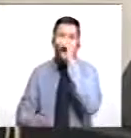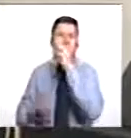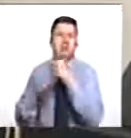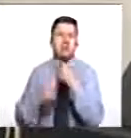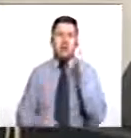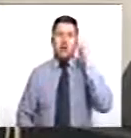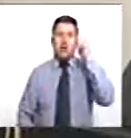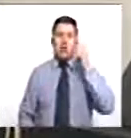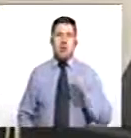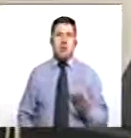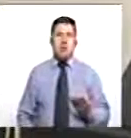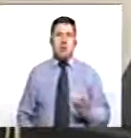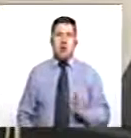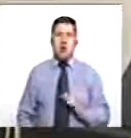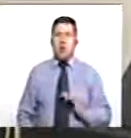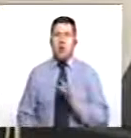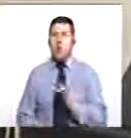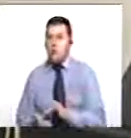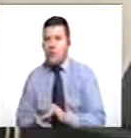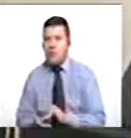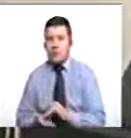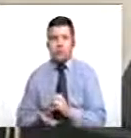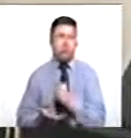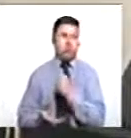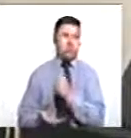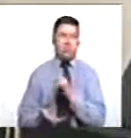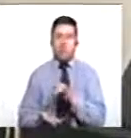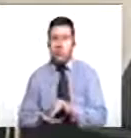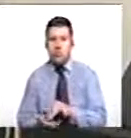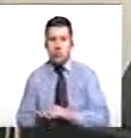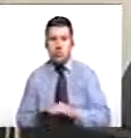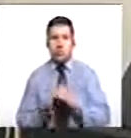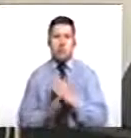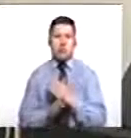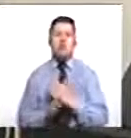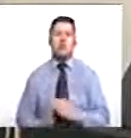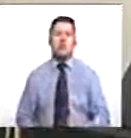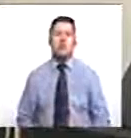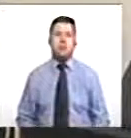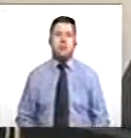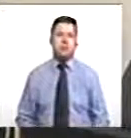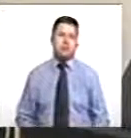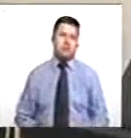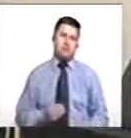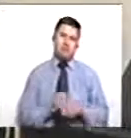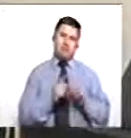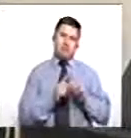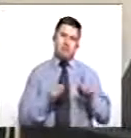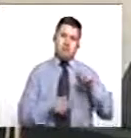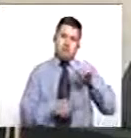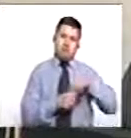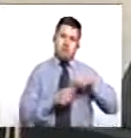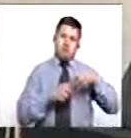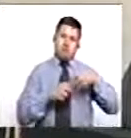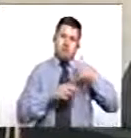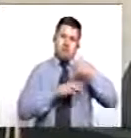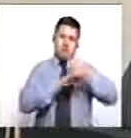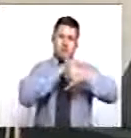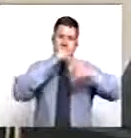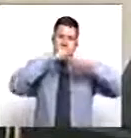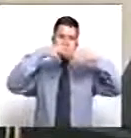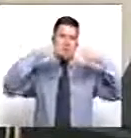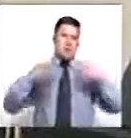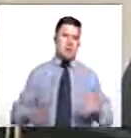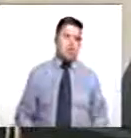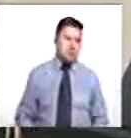el gobierno ha participado activamente en la solución de esta problemática, a diferencia del Electricaribe.